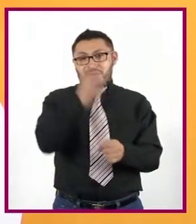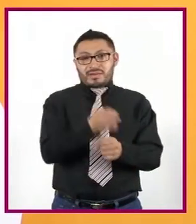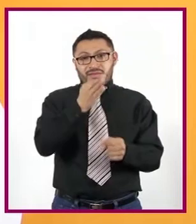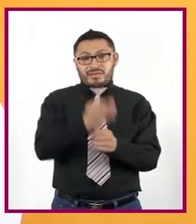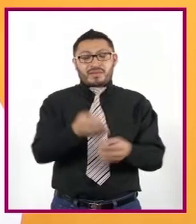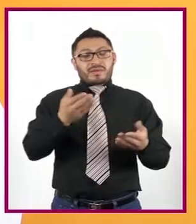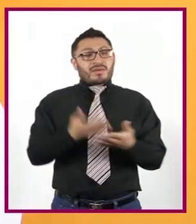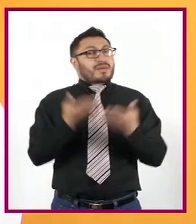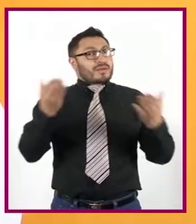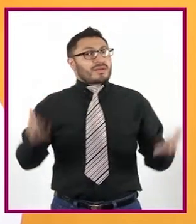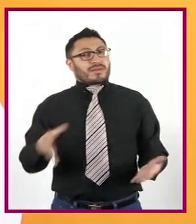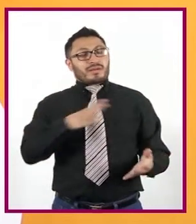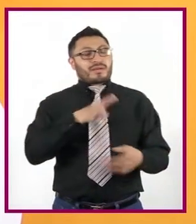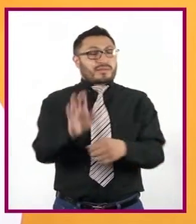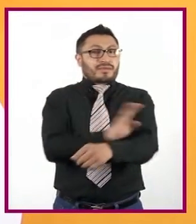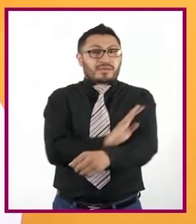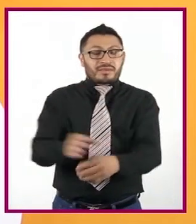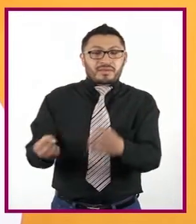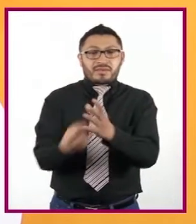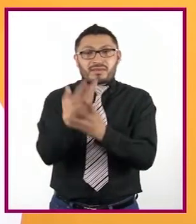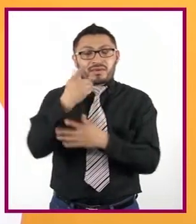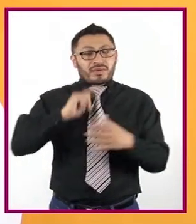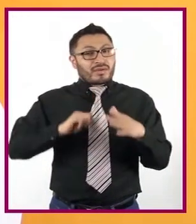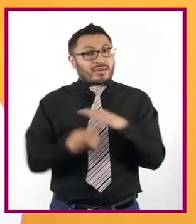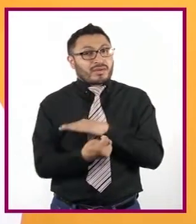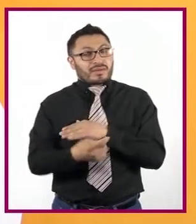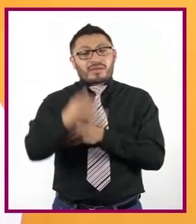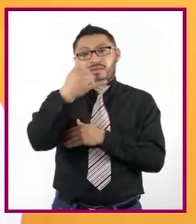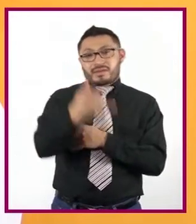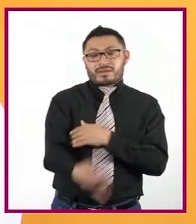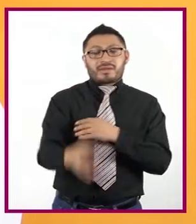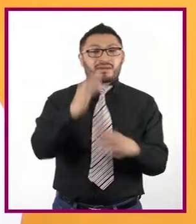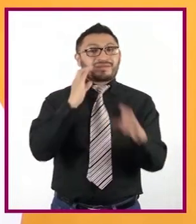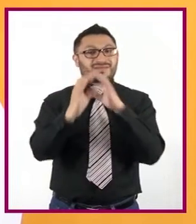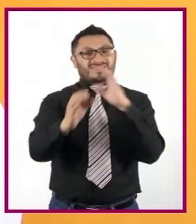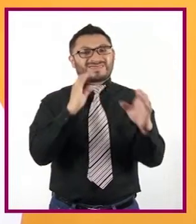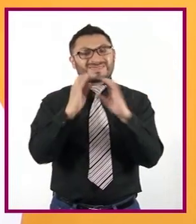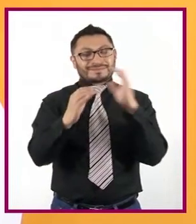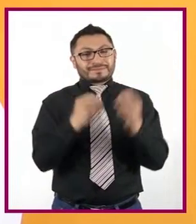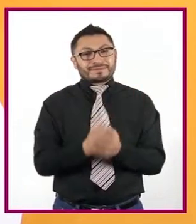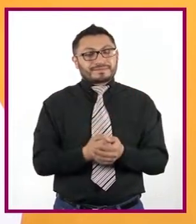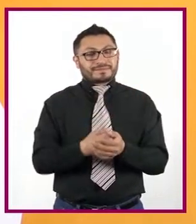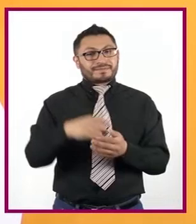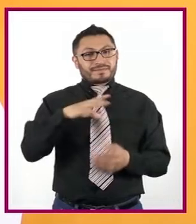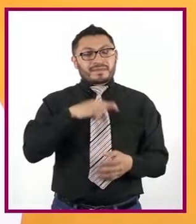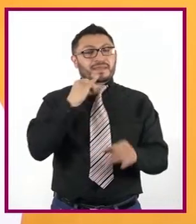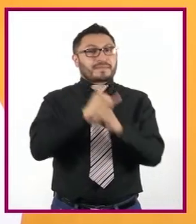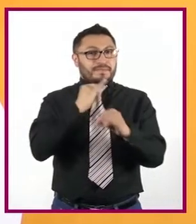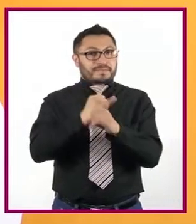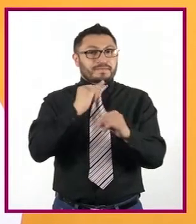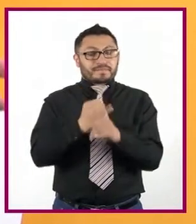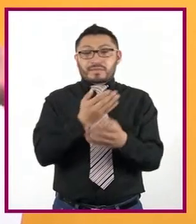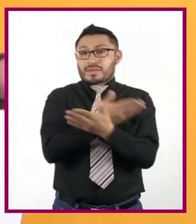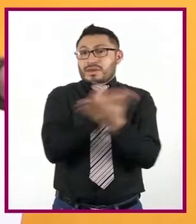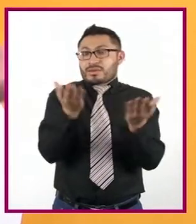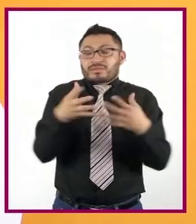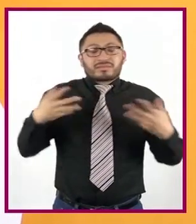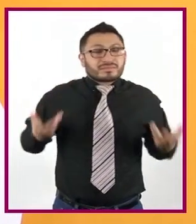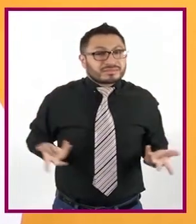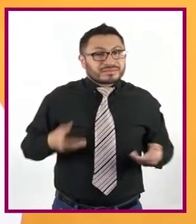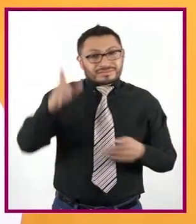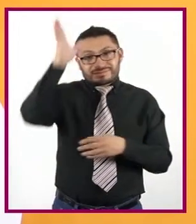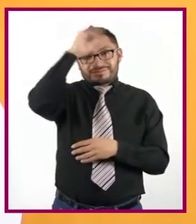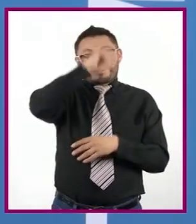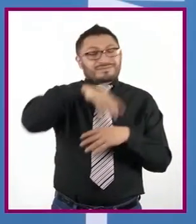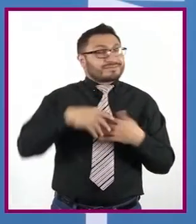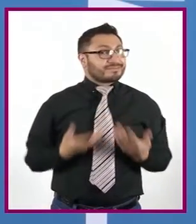ve favorecida con las nuevas tecnologías y la comunicación mediante Internet. ¿Ustedes están de